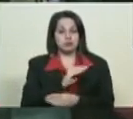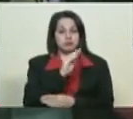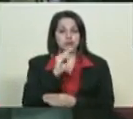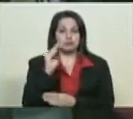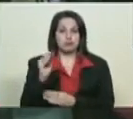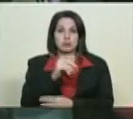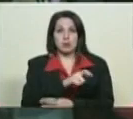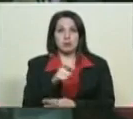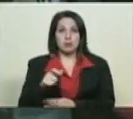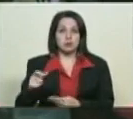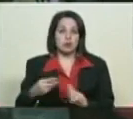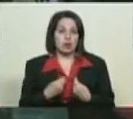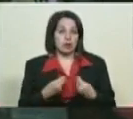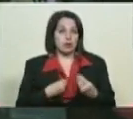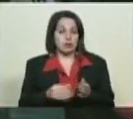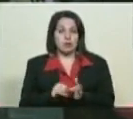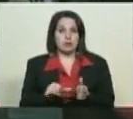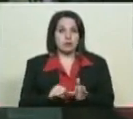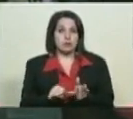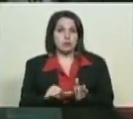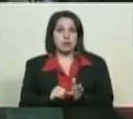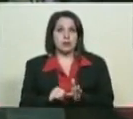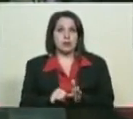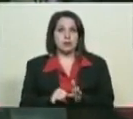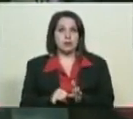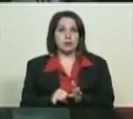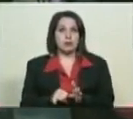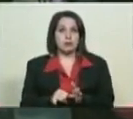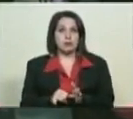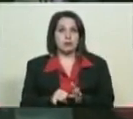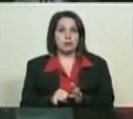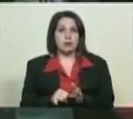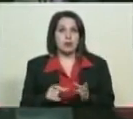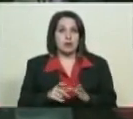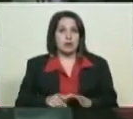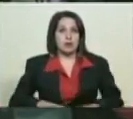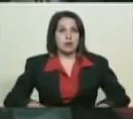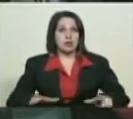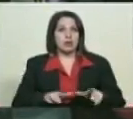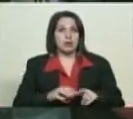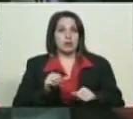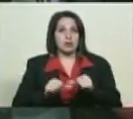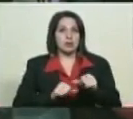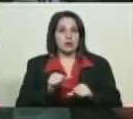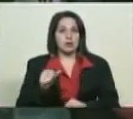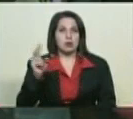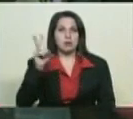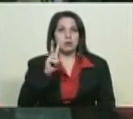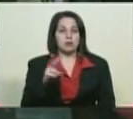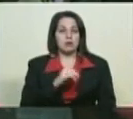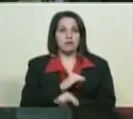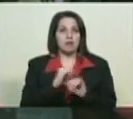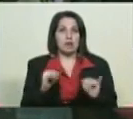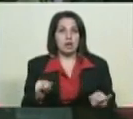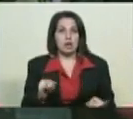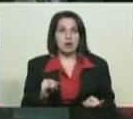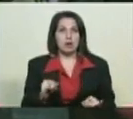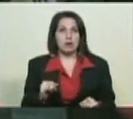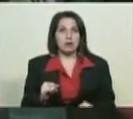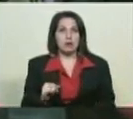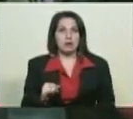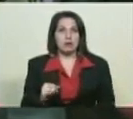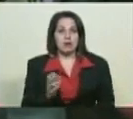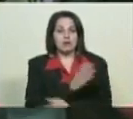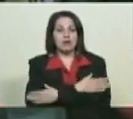los ciudadanos y ciudadanas del territorio venezolano. Finalmente,